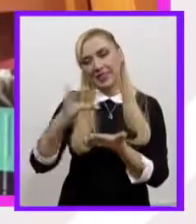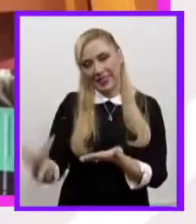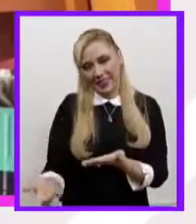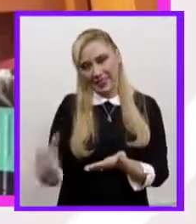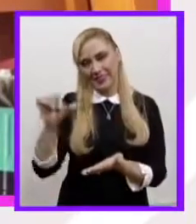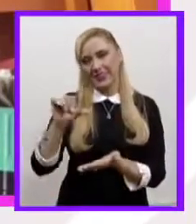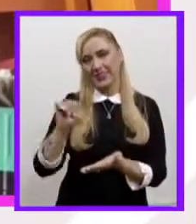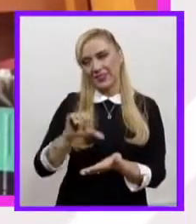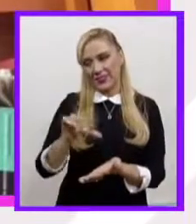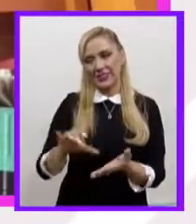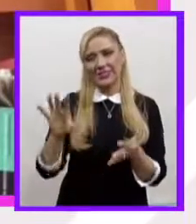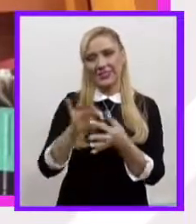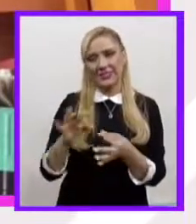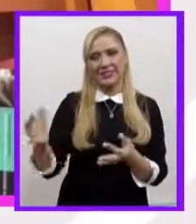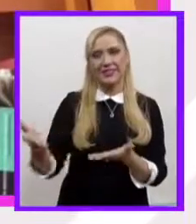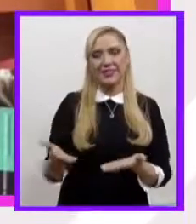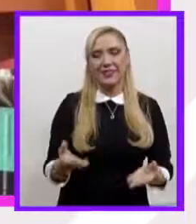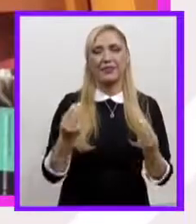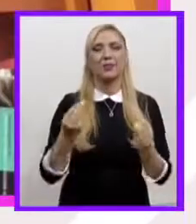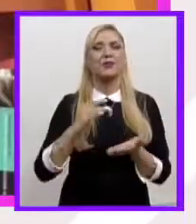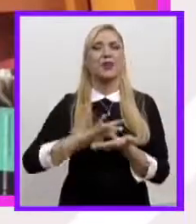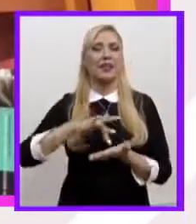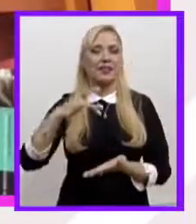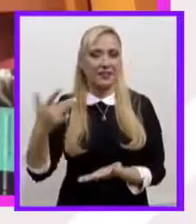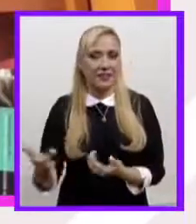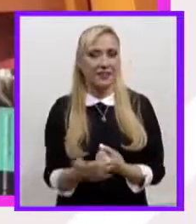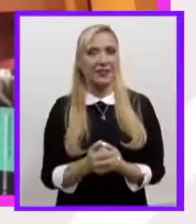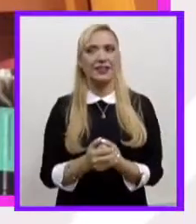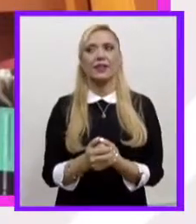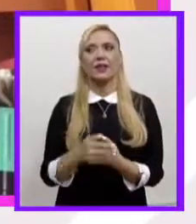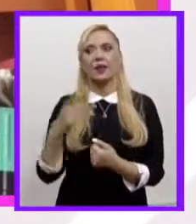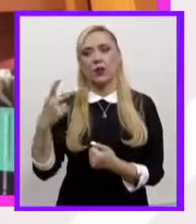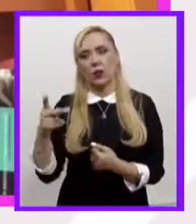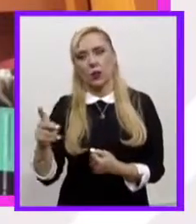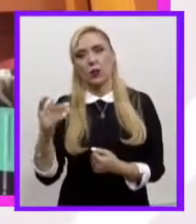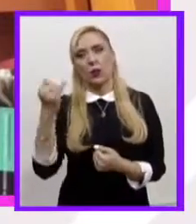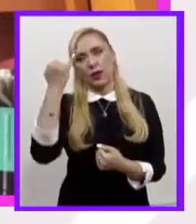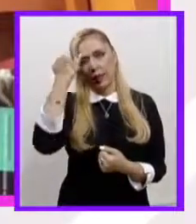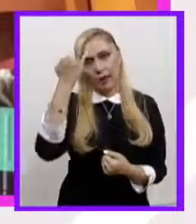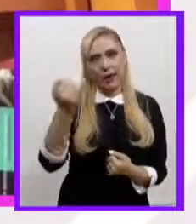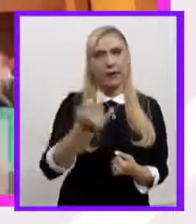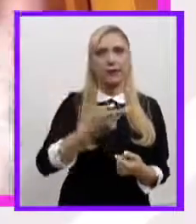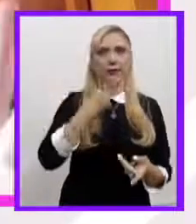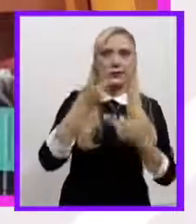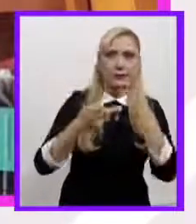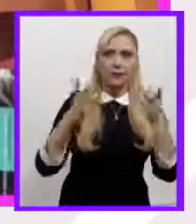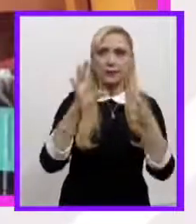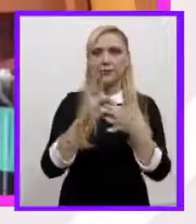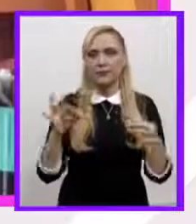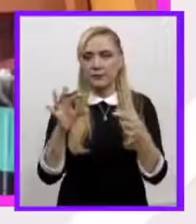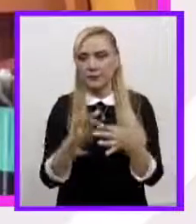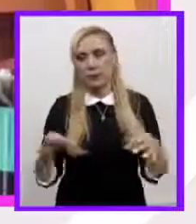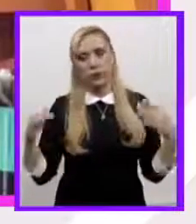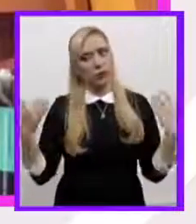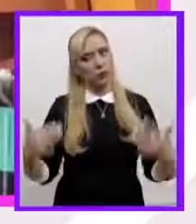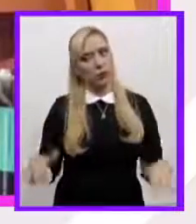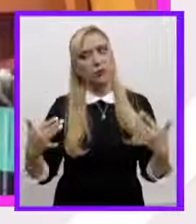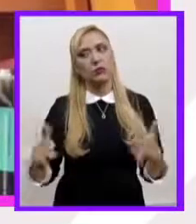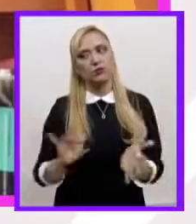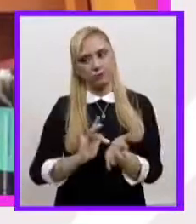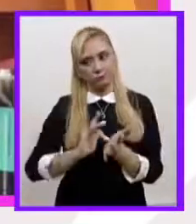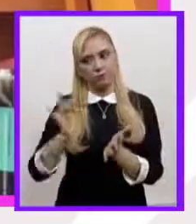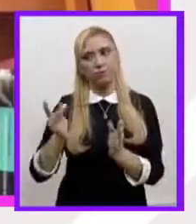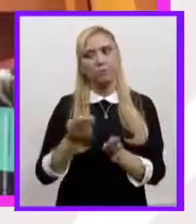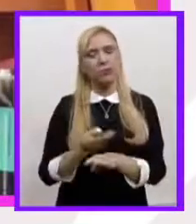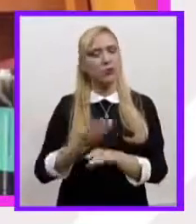habernos acompañado. De verdad, muchas gracias por todas tus intervenciones, porque me parece que colocan el tema de una